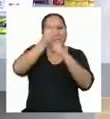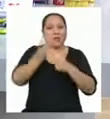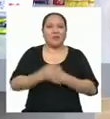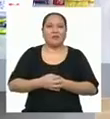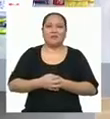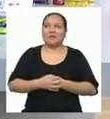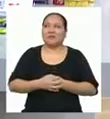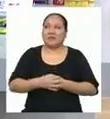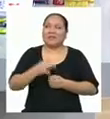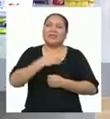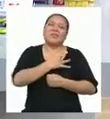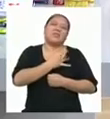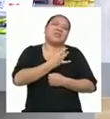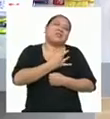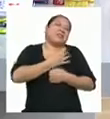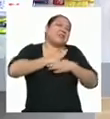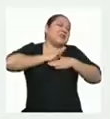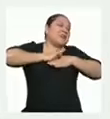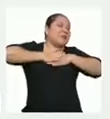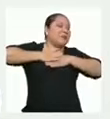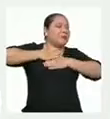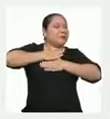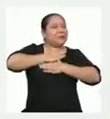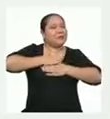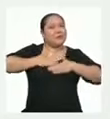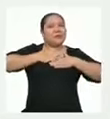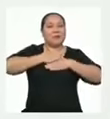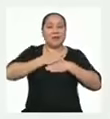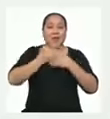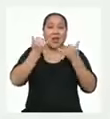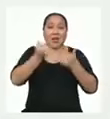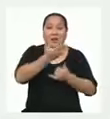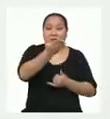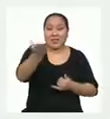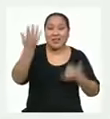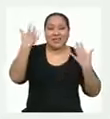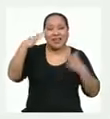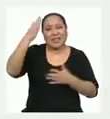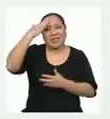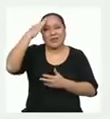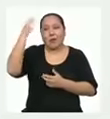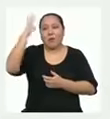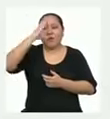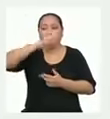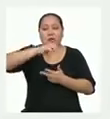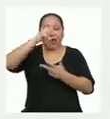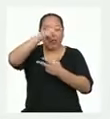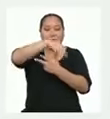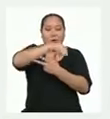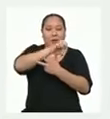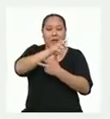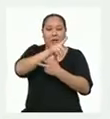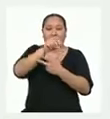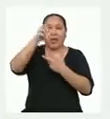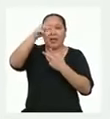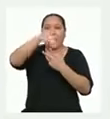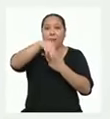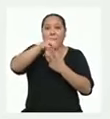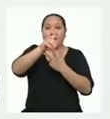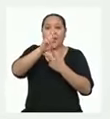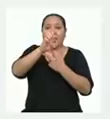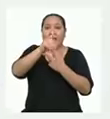¡Uf! Siento una satisfacción tremenda. Ahora ustedes ya saben calcular la media aritmética, la mediana y la